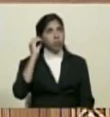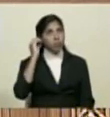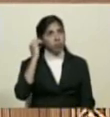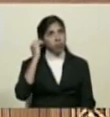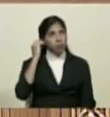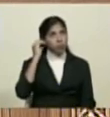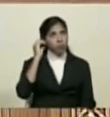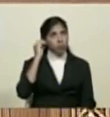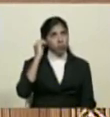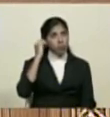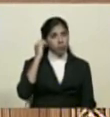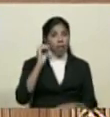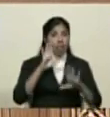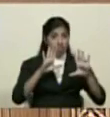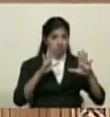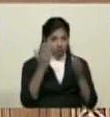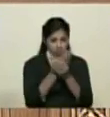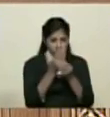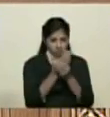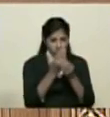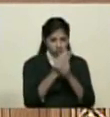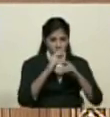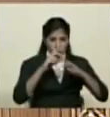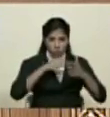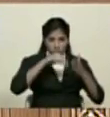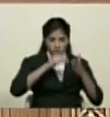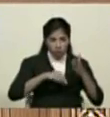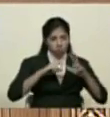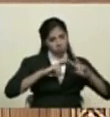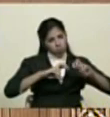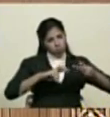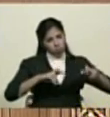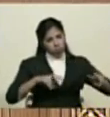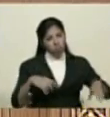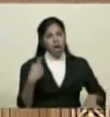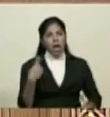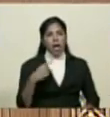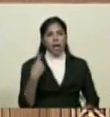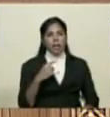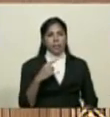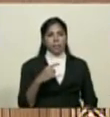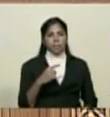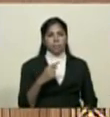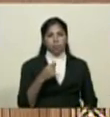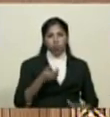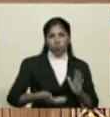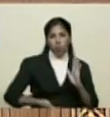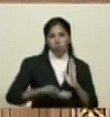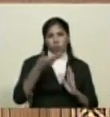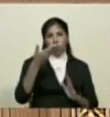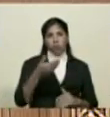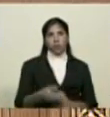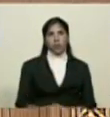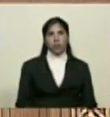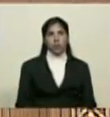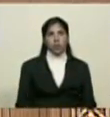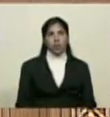nada más con los 10 contratos que se han auditado, se ha visto que ha habido un sobreprecio allí en